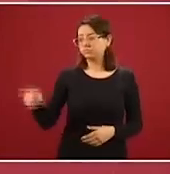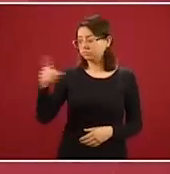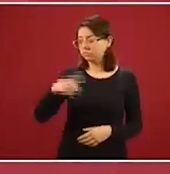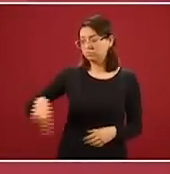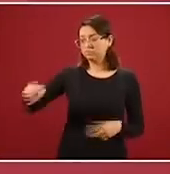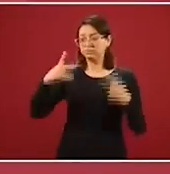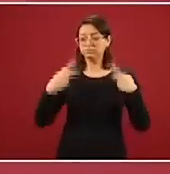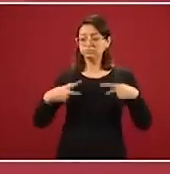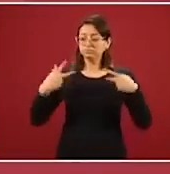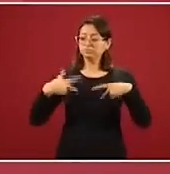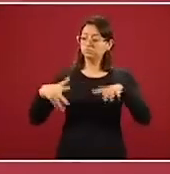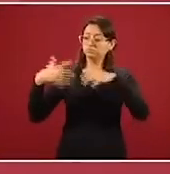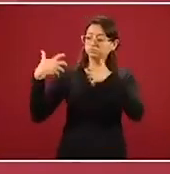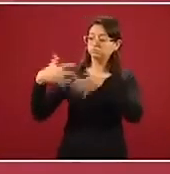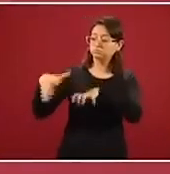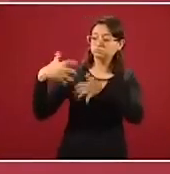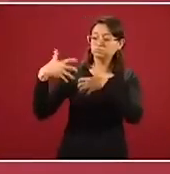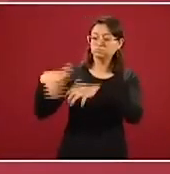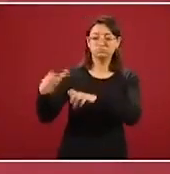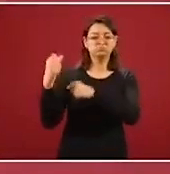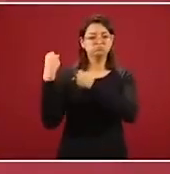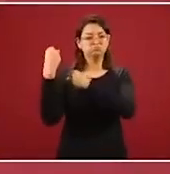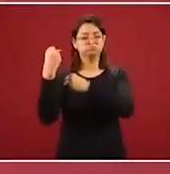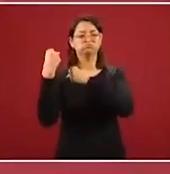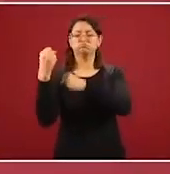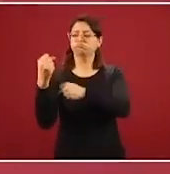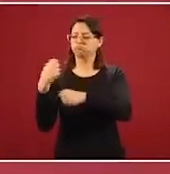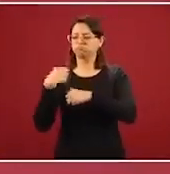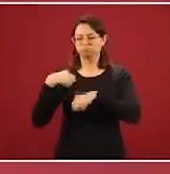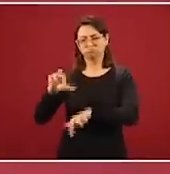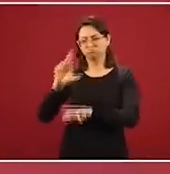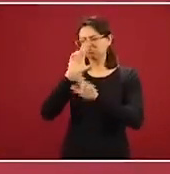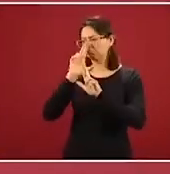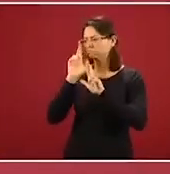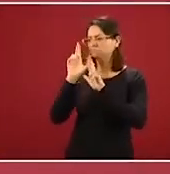las garantías para hacerlo.